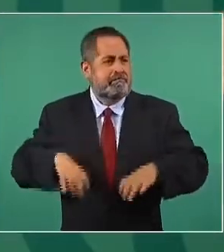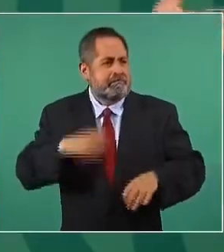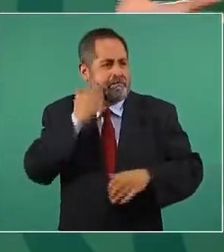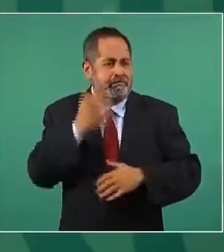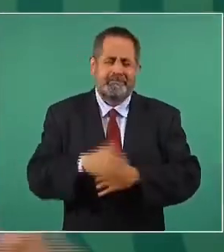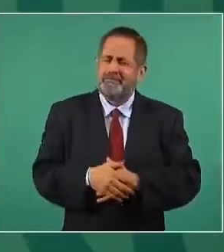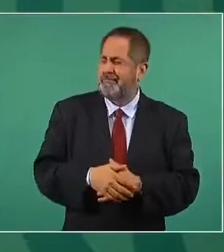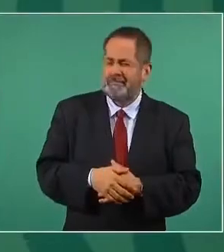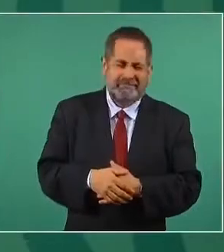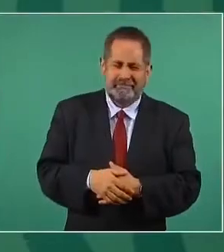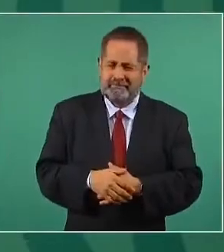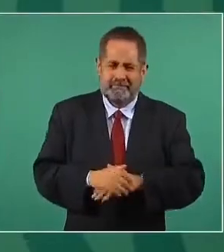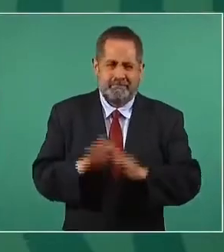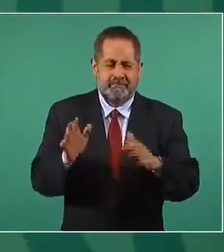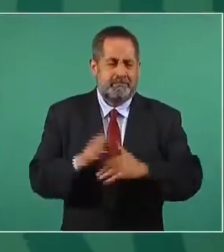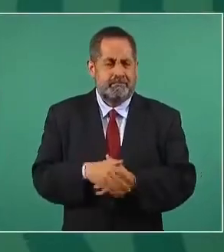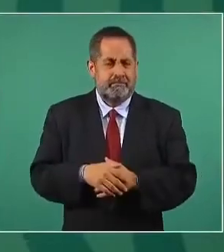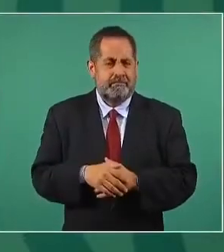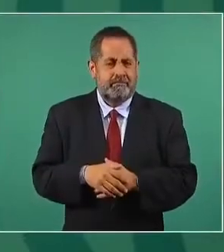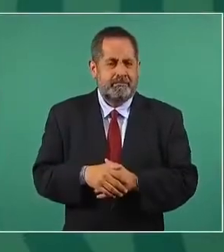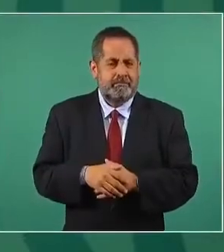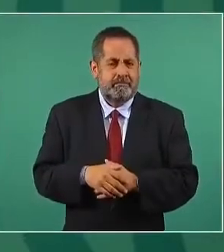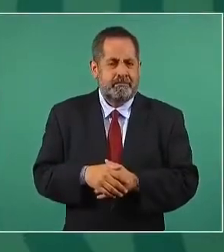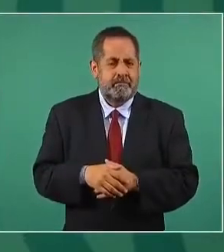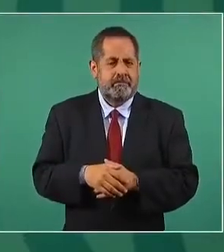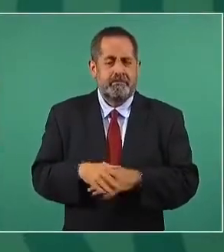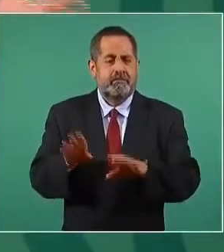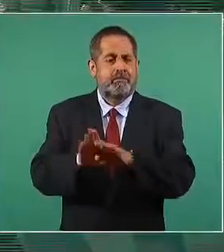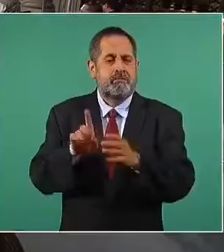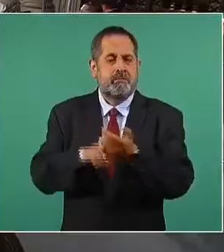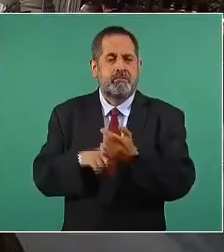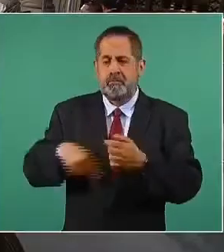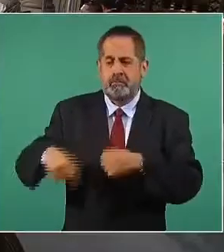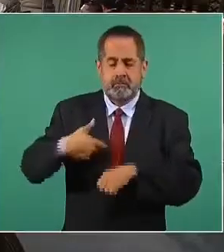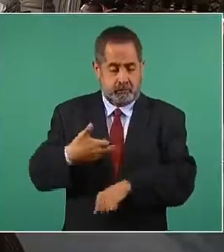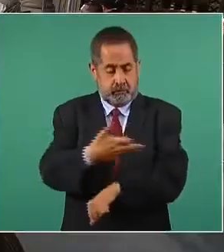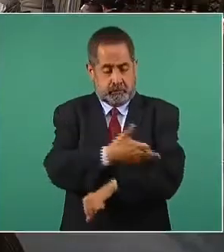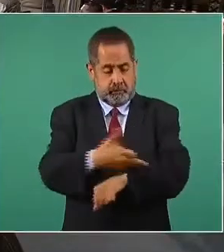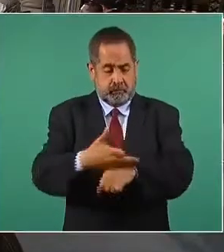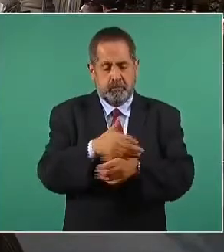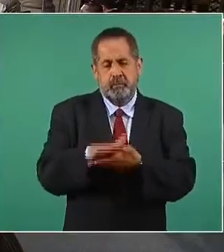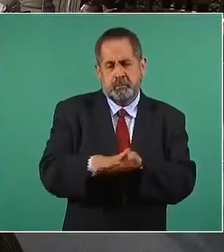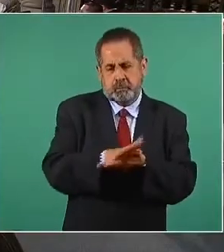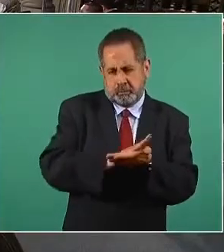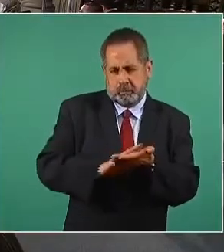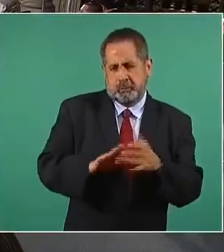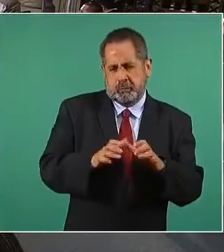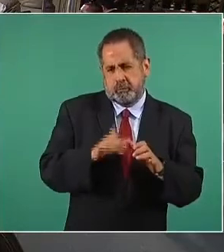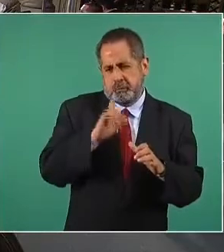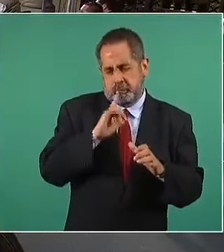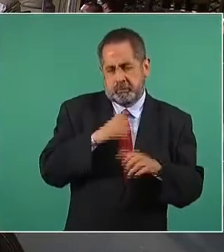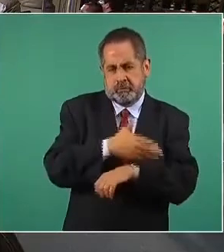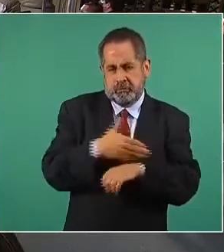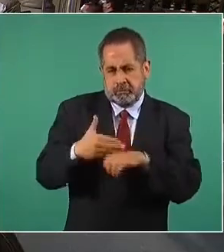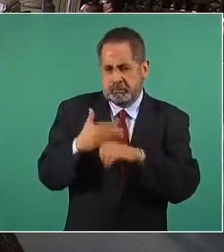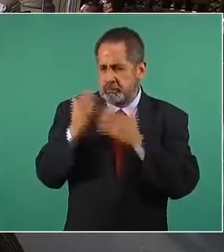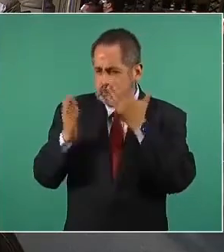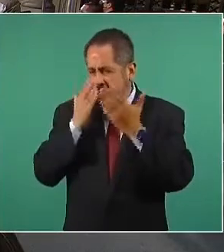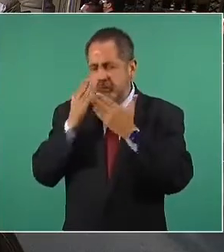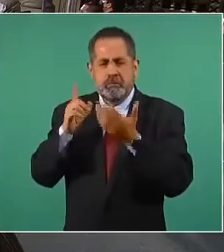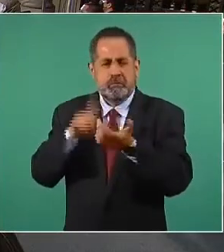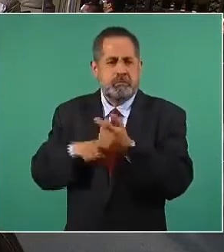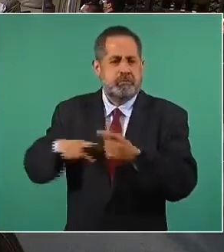¿Cómo, después de venir de una familia humilde y de estudiar en